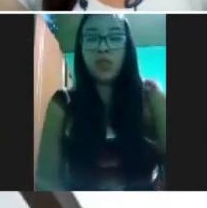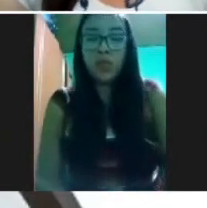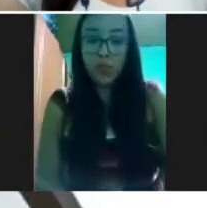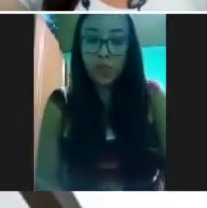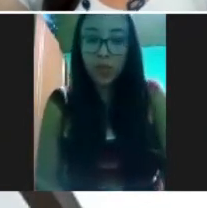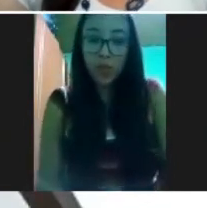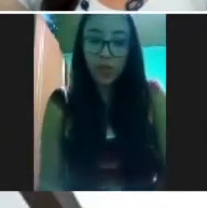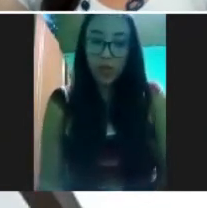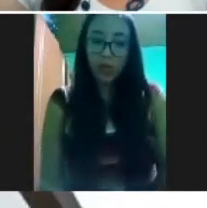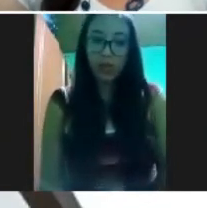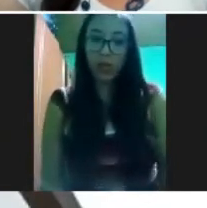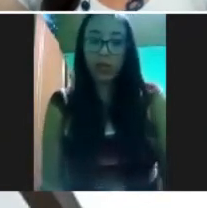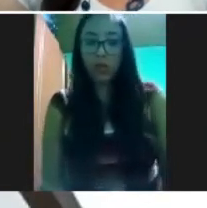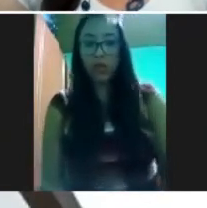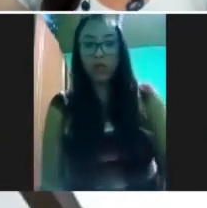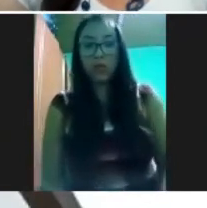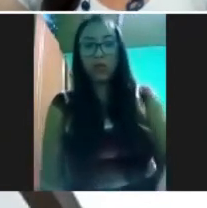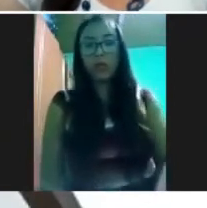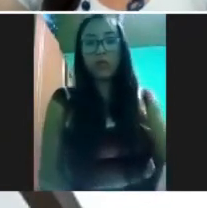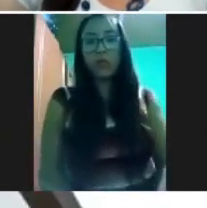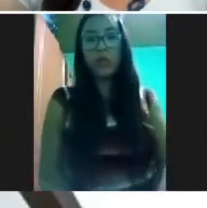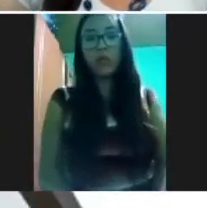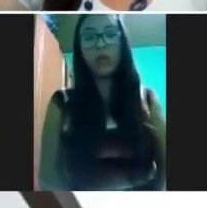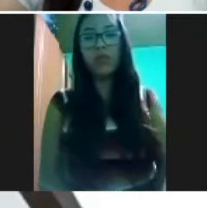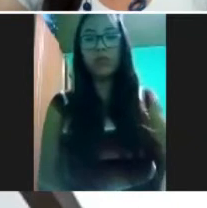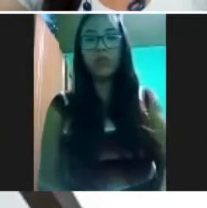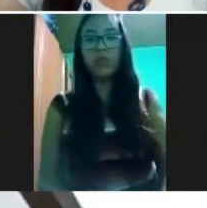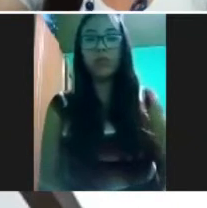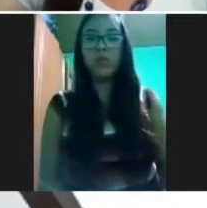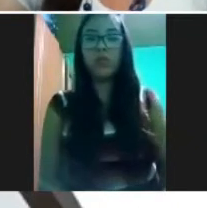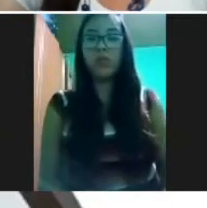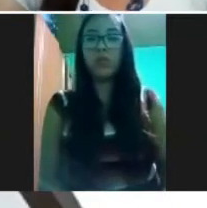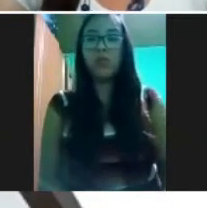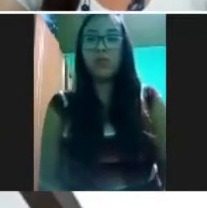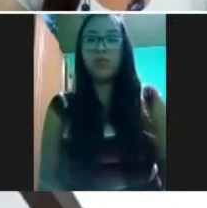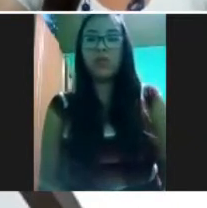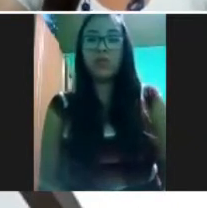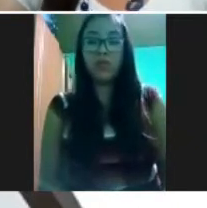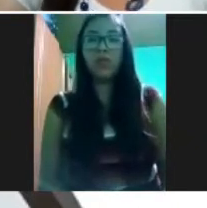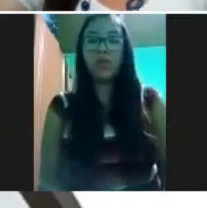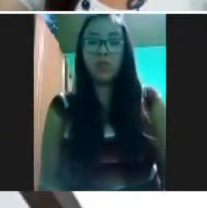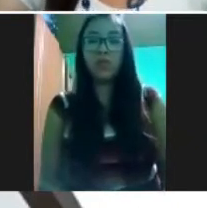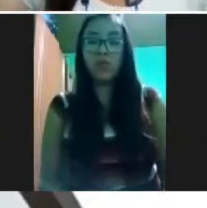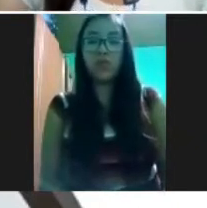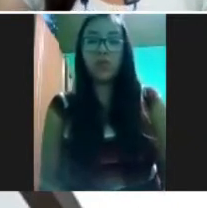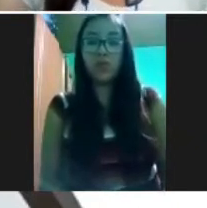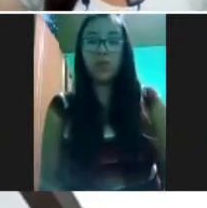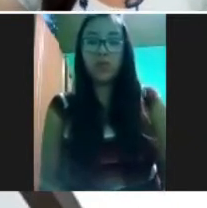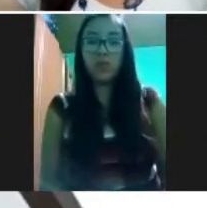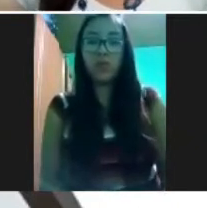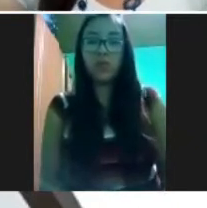de que pues en algún momento que sí tienen la necesidad de utilizar los recursos, sí existan estos dentro del hospital, ¿verdad? Y